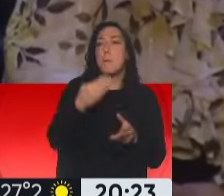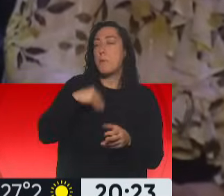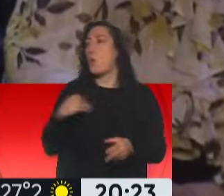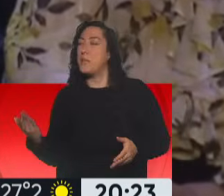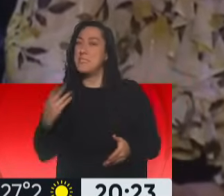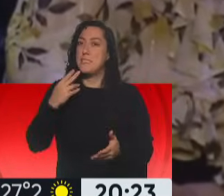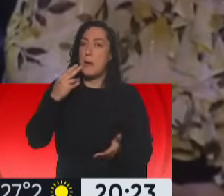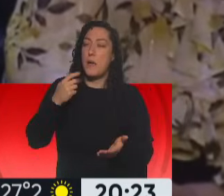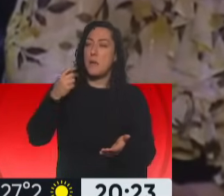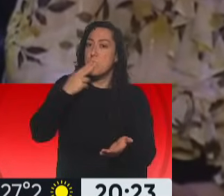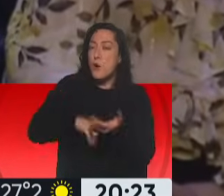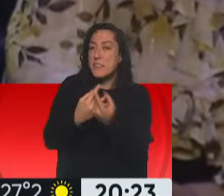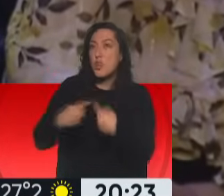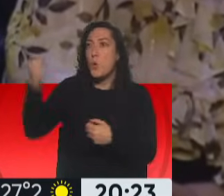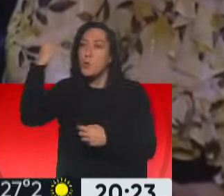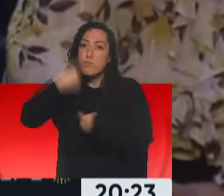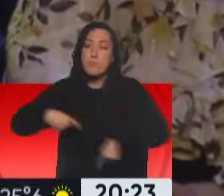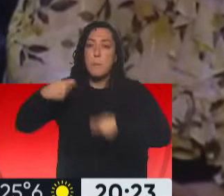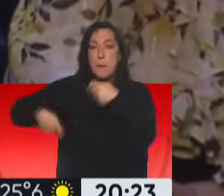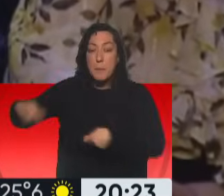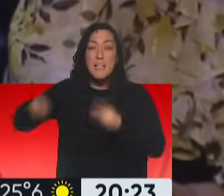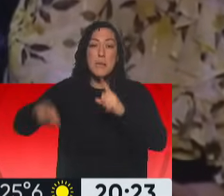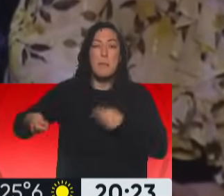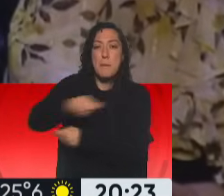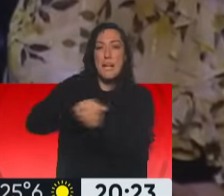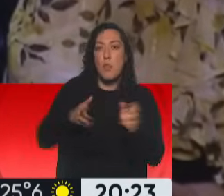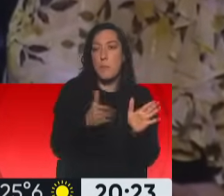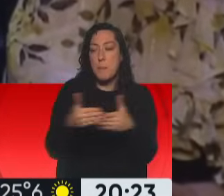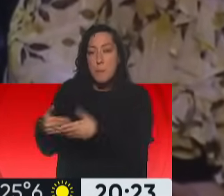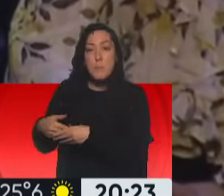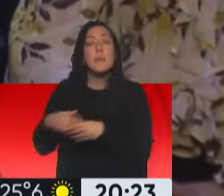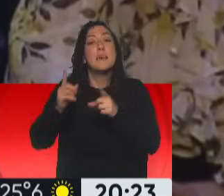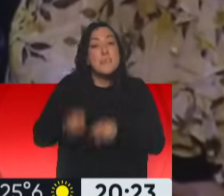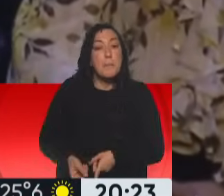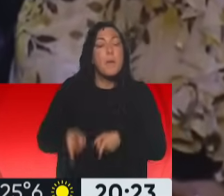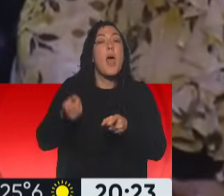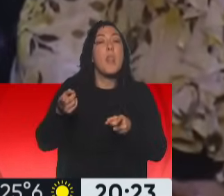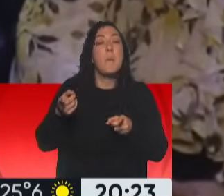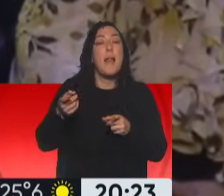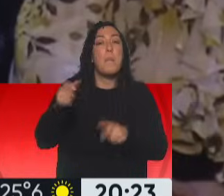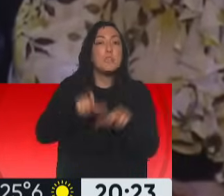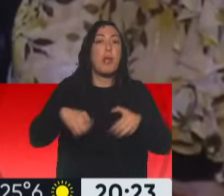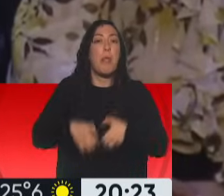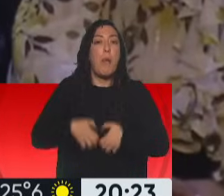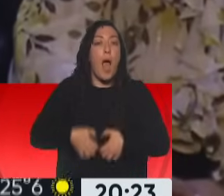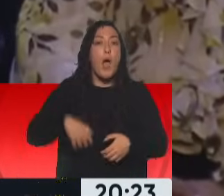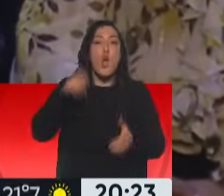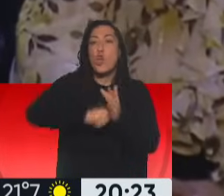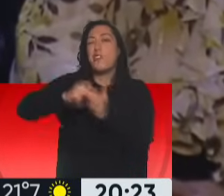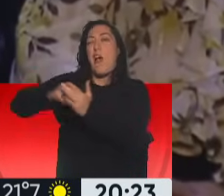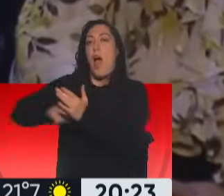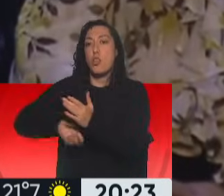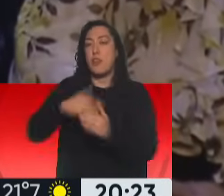le sacó para cerrarle los mercados a los amigos del poder y le sacó para contratar ñoquis en los distintos